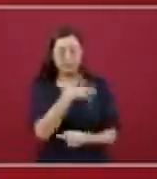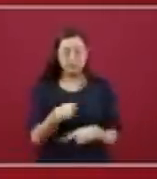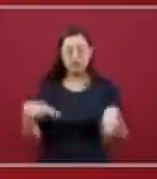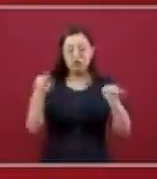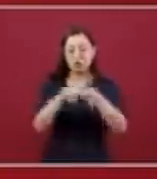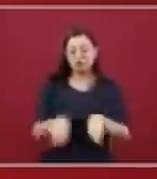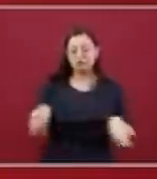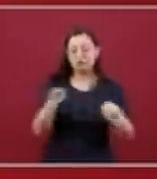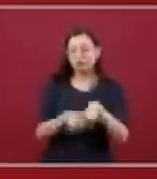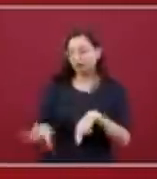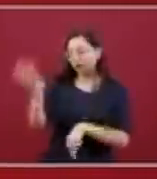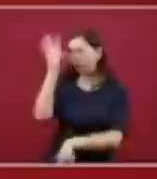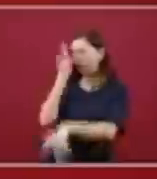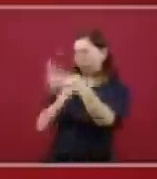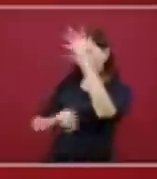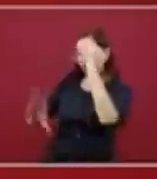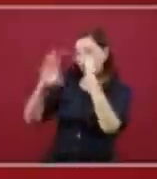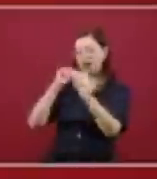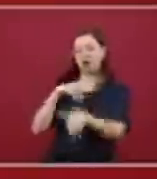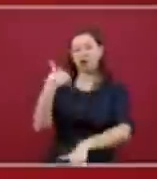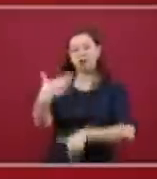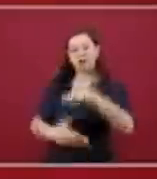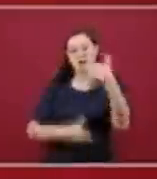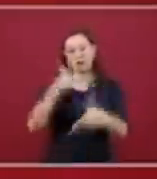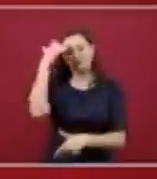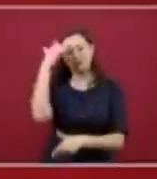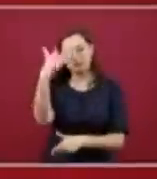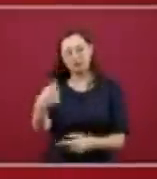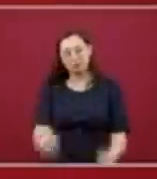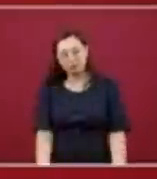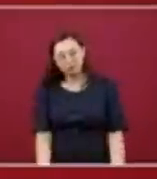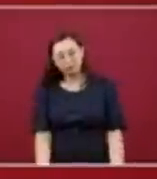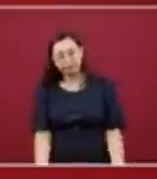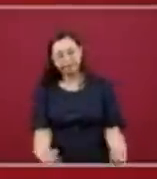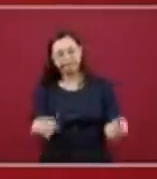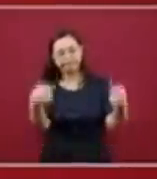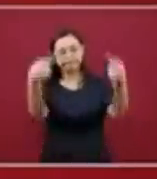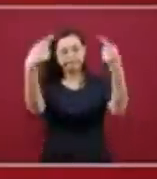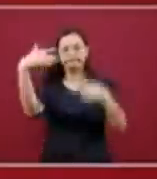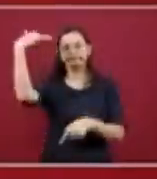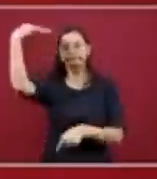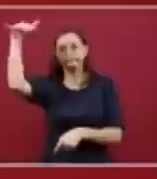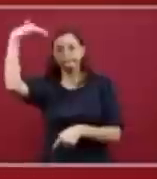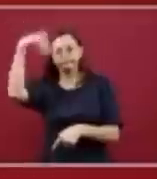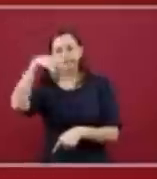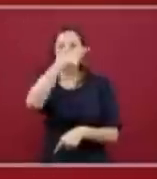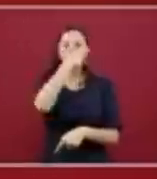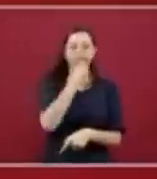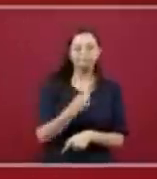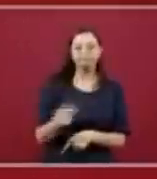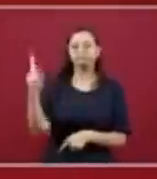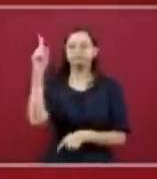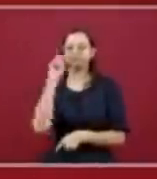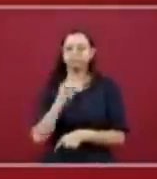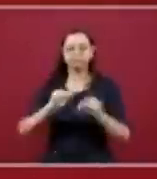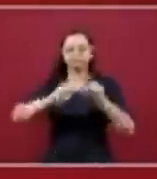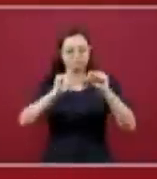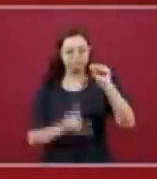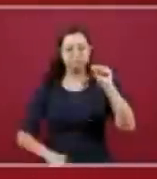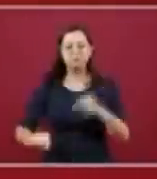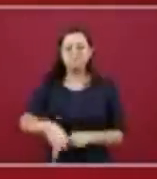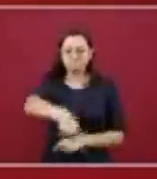nietos que germinarán con el tiempo cuando se conviertan en hombres y mujeres, patriotas